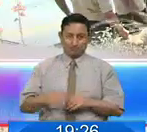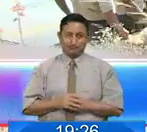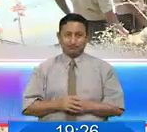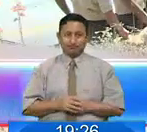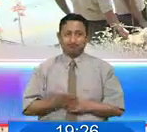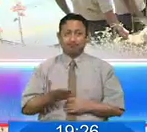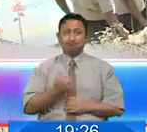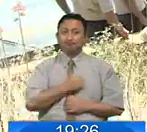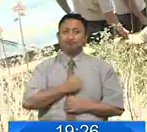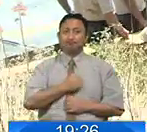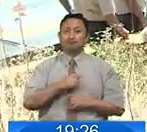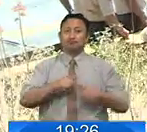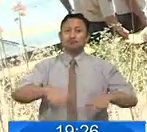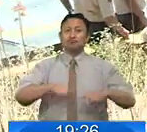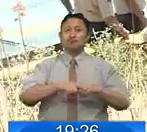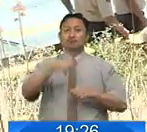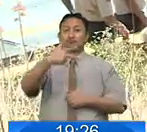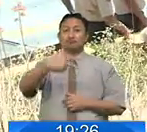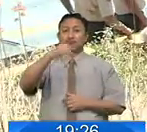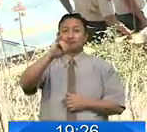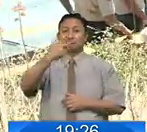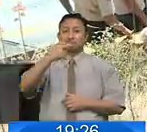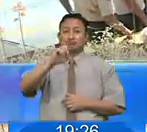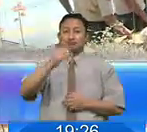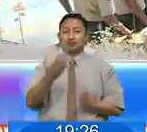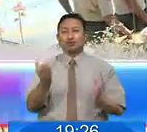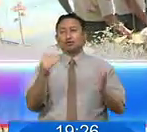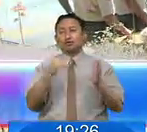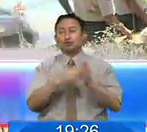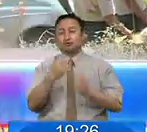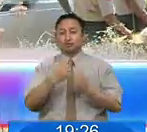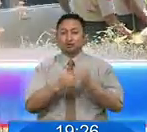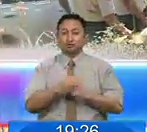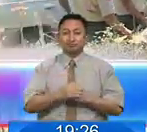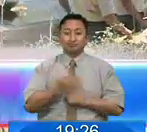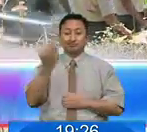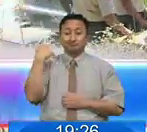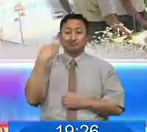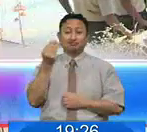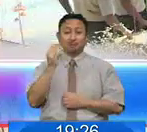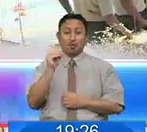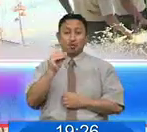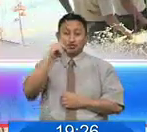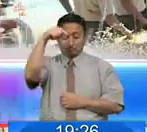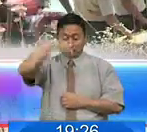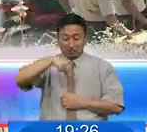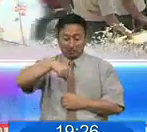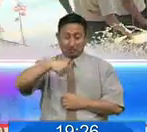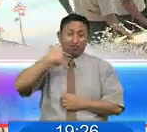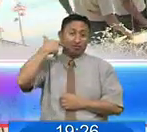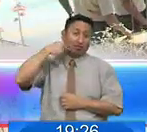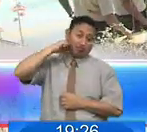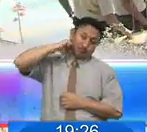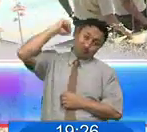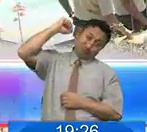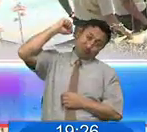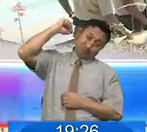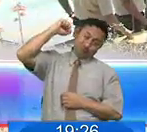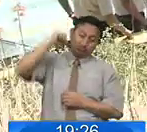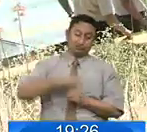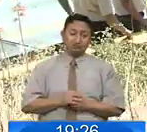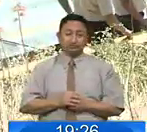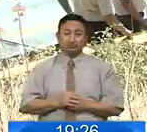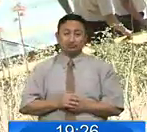lamentablemente el sector del río chiche vuelve a ser noticia horas atrás un joven fue encontrado colgado en el puente nuevo